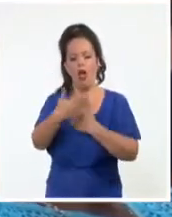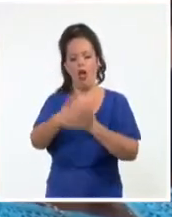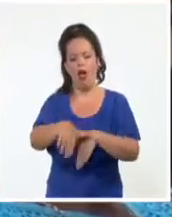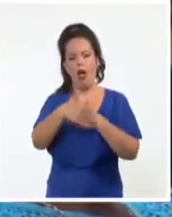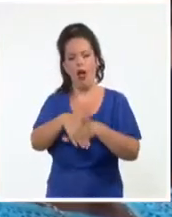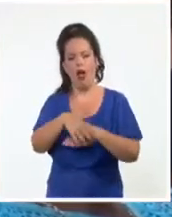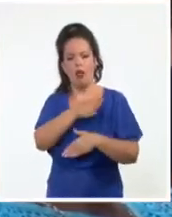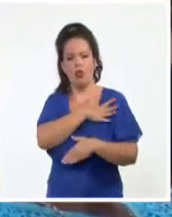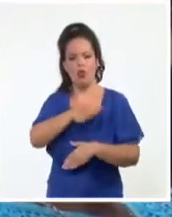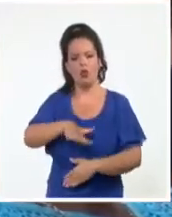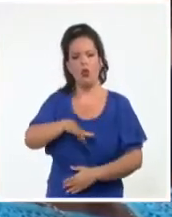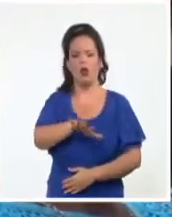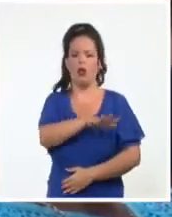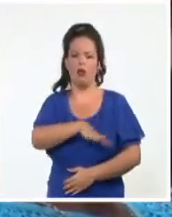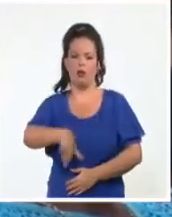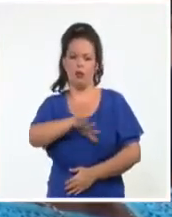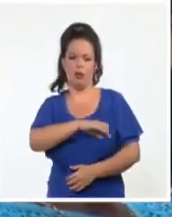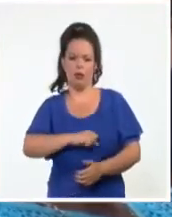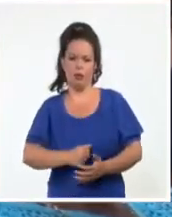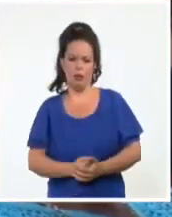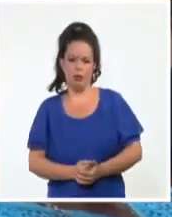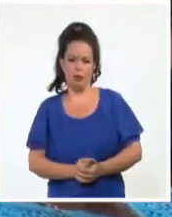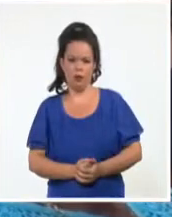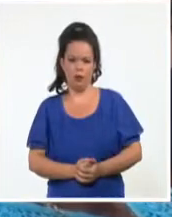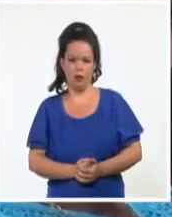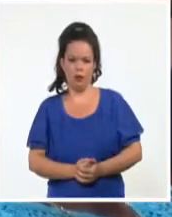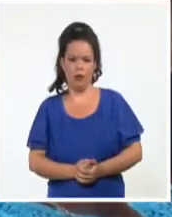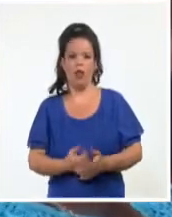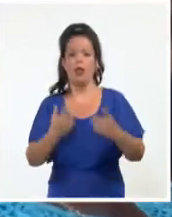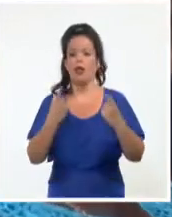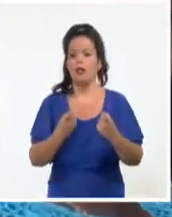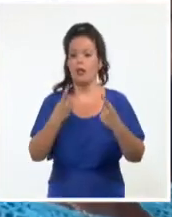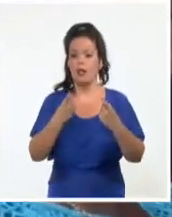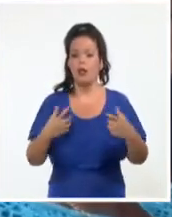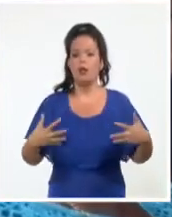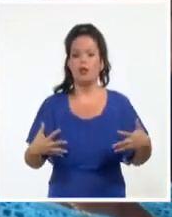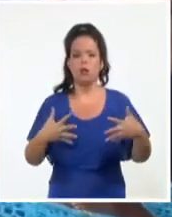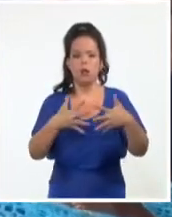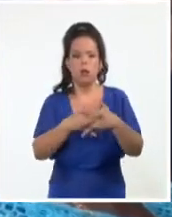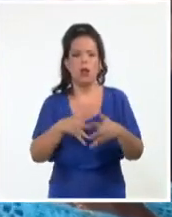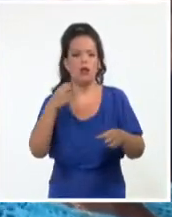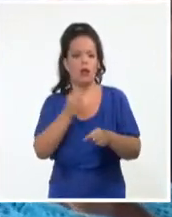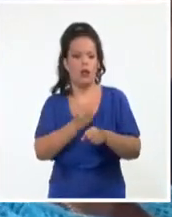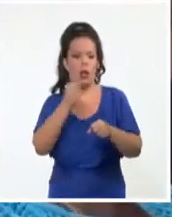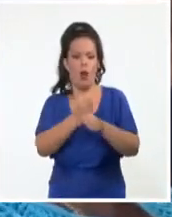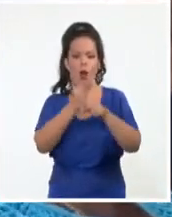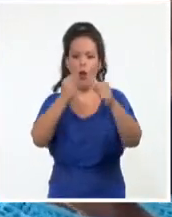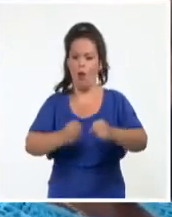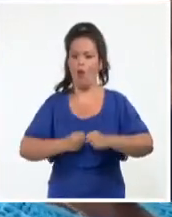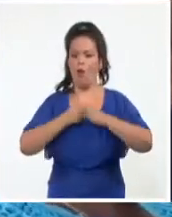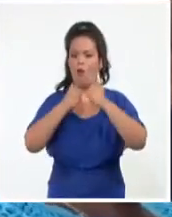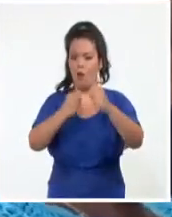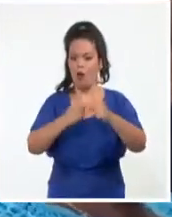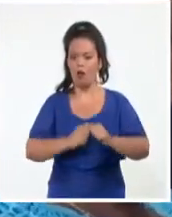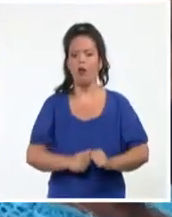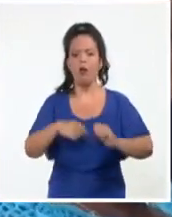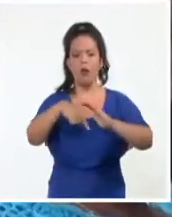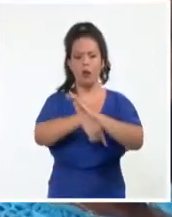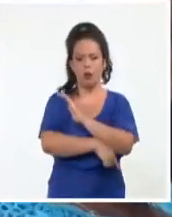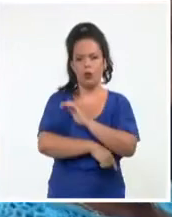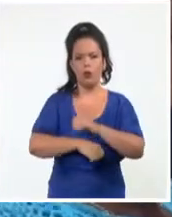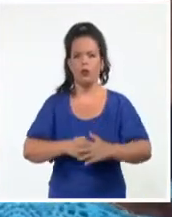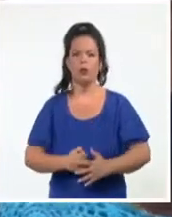vulnerabilidad de las comunidades. Y tenemos que hacer alianzas y trabajo intersectorial e interdisciplinario con más profundidad.